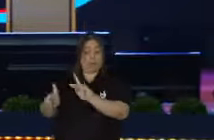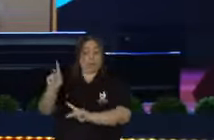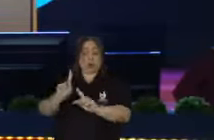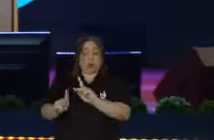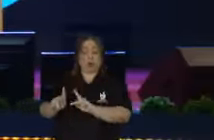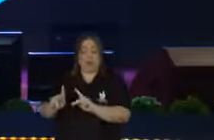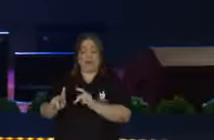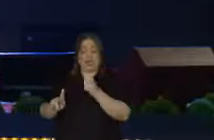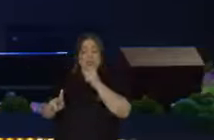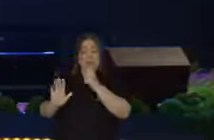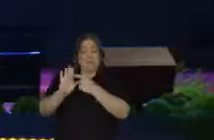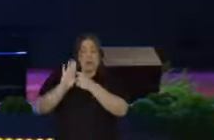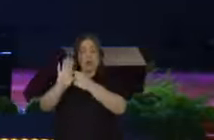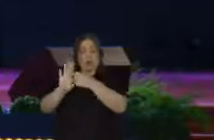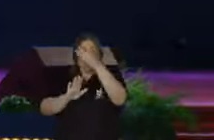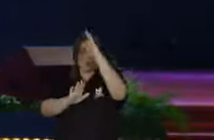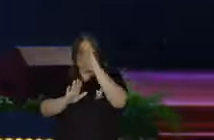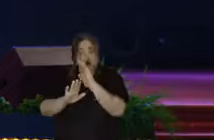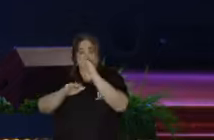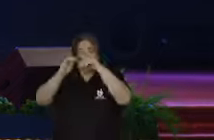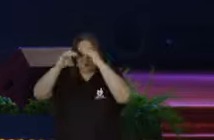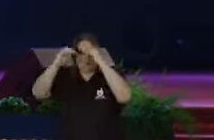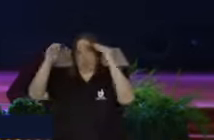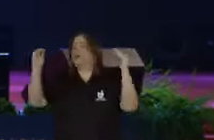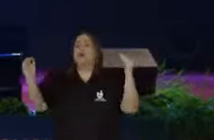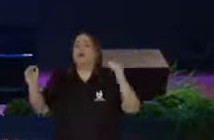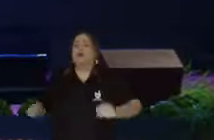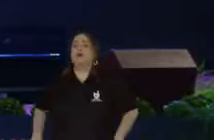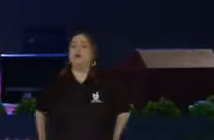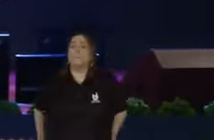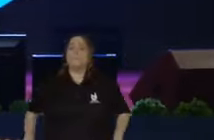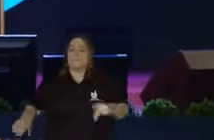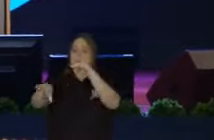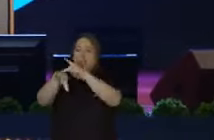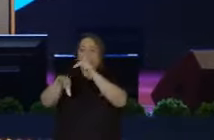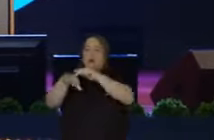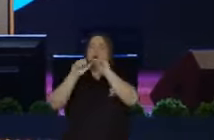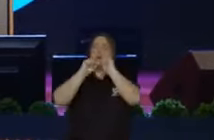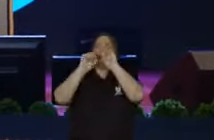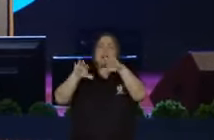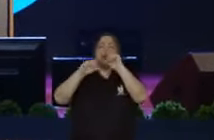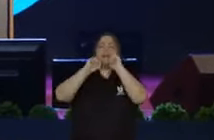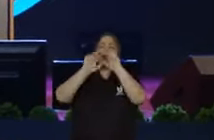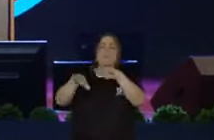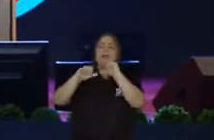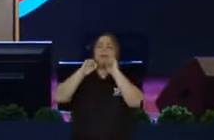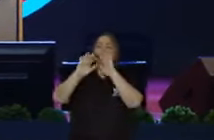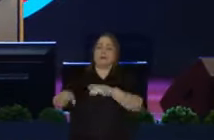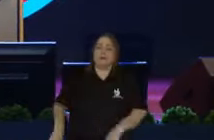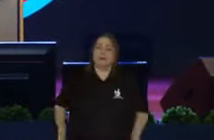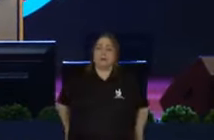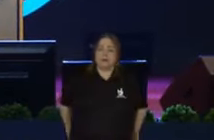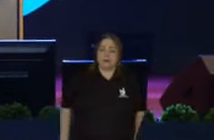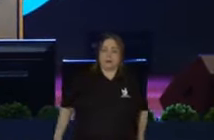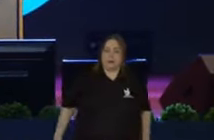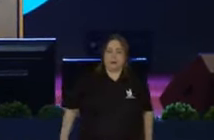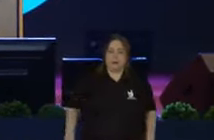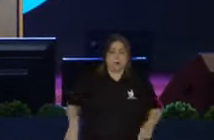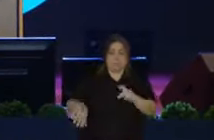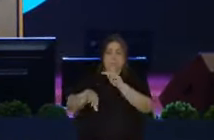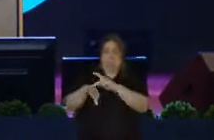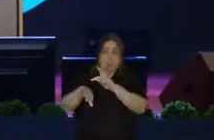Te doy las llaves, lo que ates, lo que desates, sobre esta roca edificaré. Lo llenó de bendición. Los discípulos no entendían nada, ni Pedro entendía.